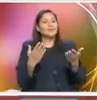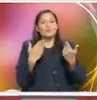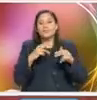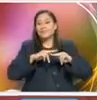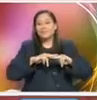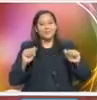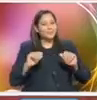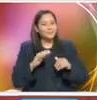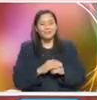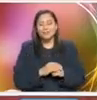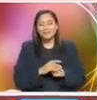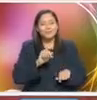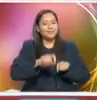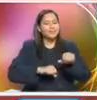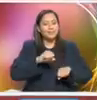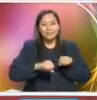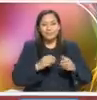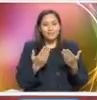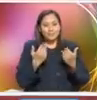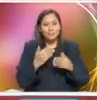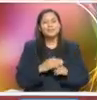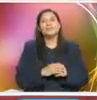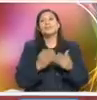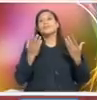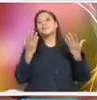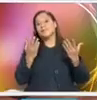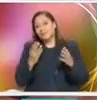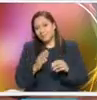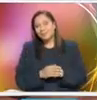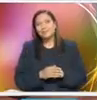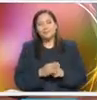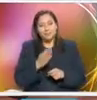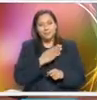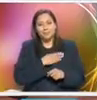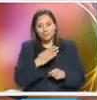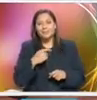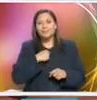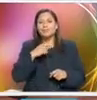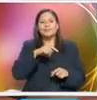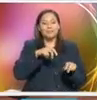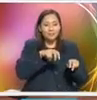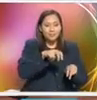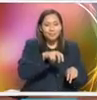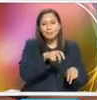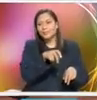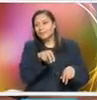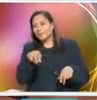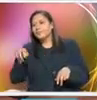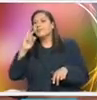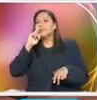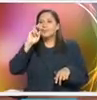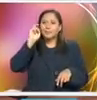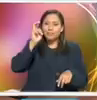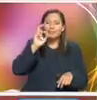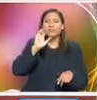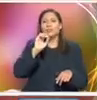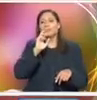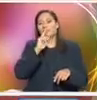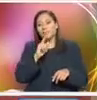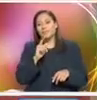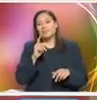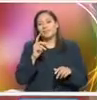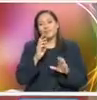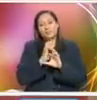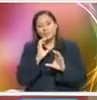particular, ahorita no hay bicicletas. Entonces eso ya te permite decir, bueno, le camino para otro lado, tomo otro medio de transporte o paso a